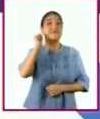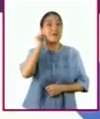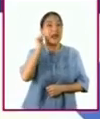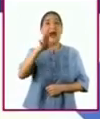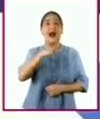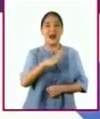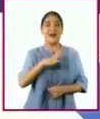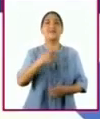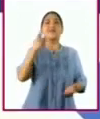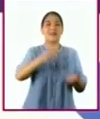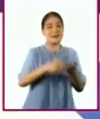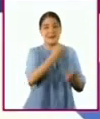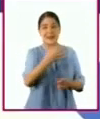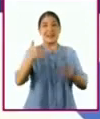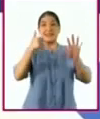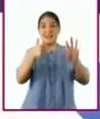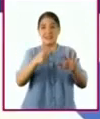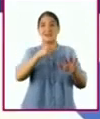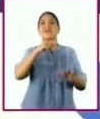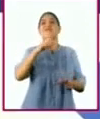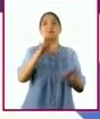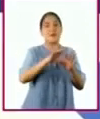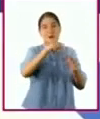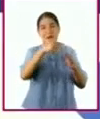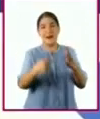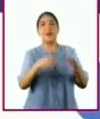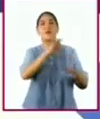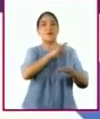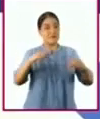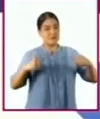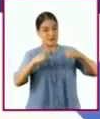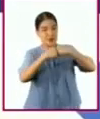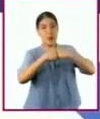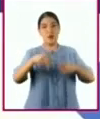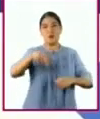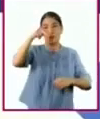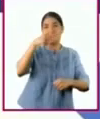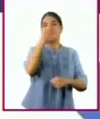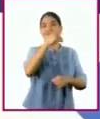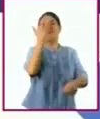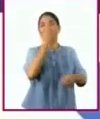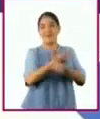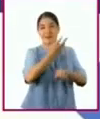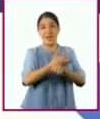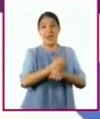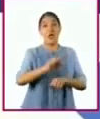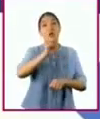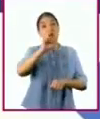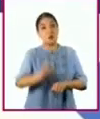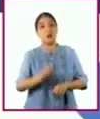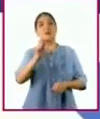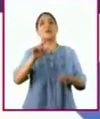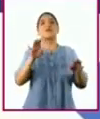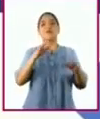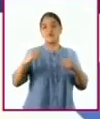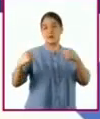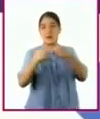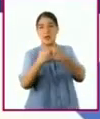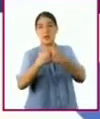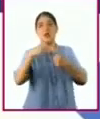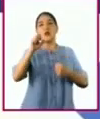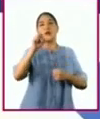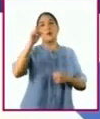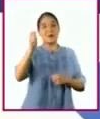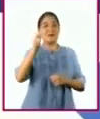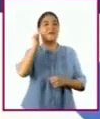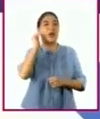6 entidades de nuestra república que hace frontera norte con los Estados Unidos. Al sur, su límite es con Baja California